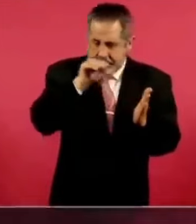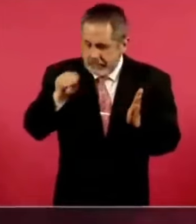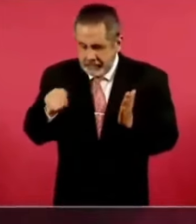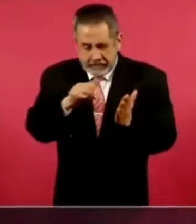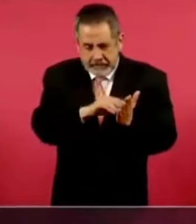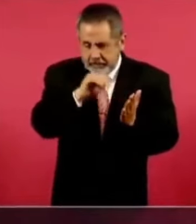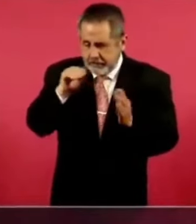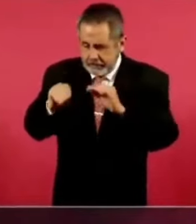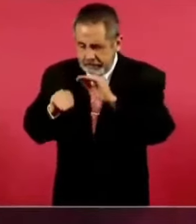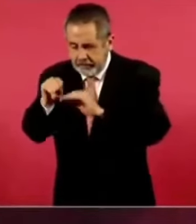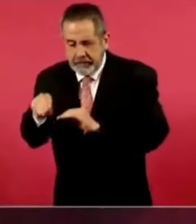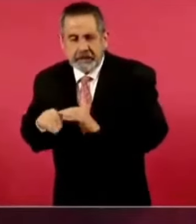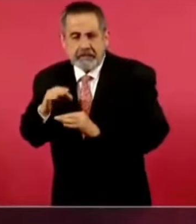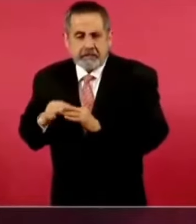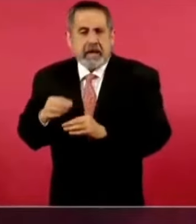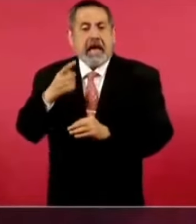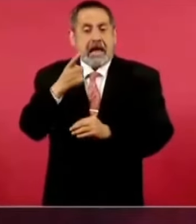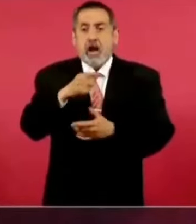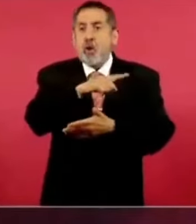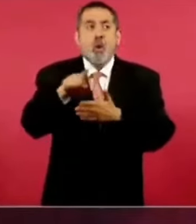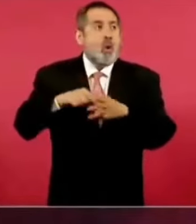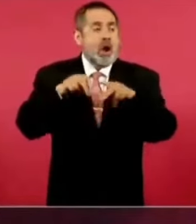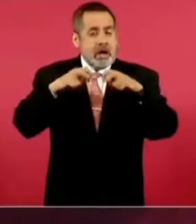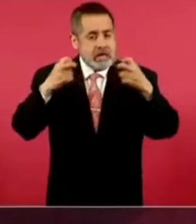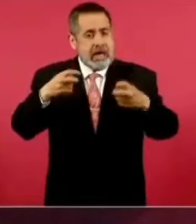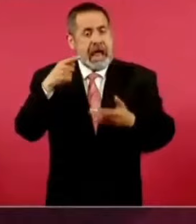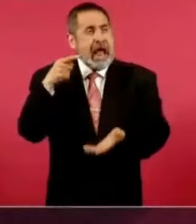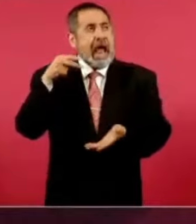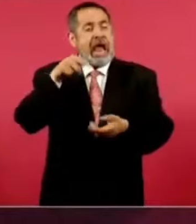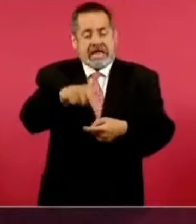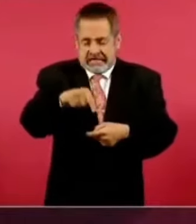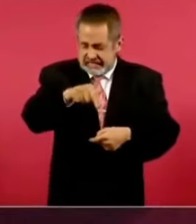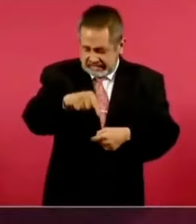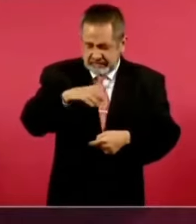Y lo vamos a hacer en el recinto, porque aquí en Palacio,